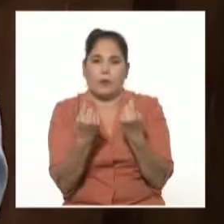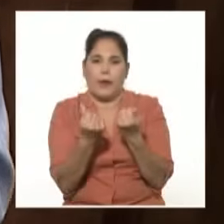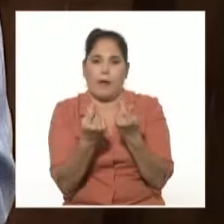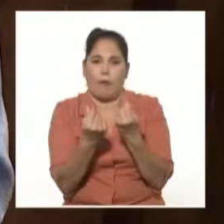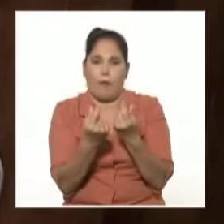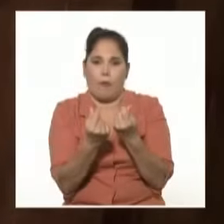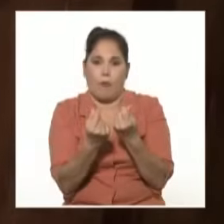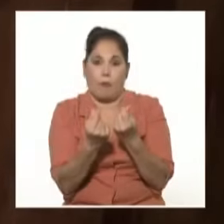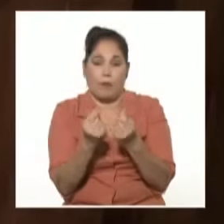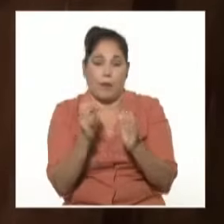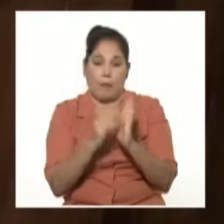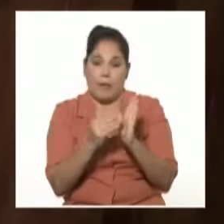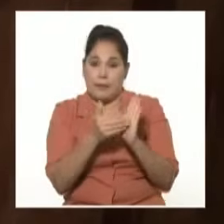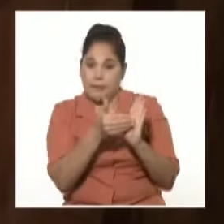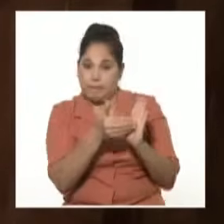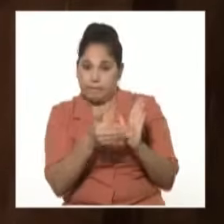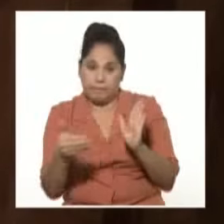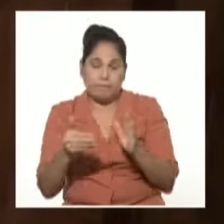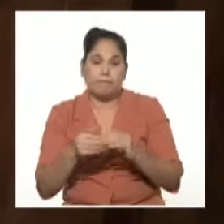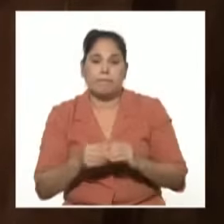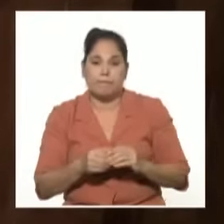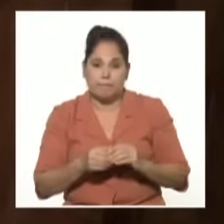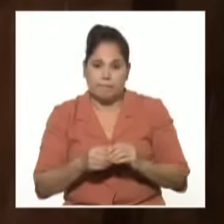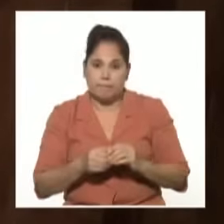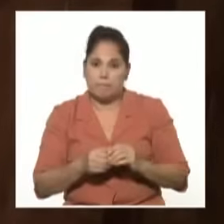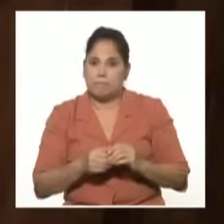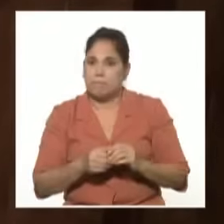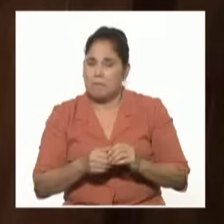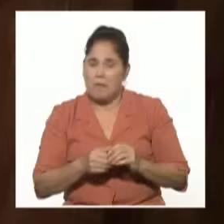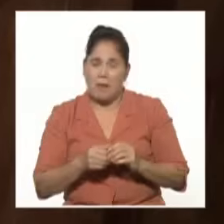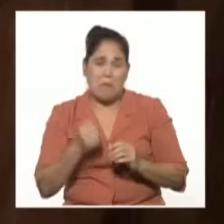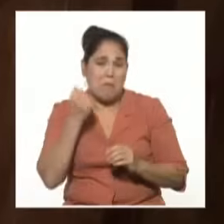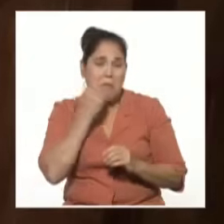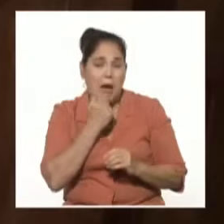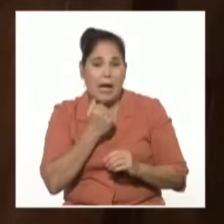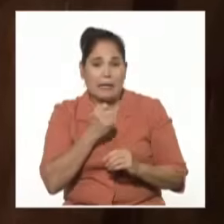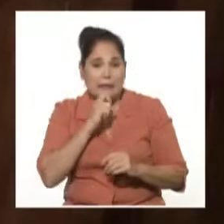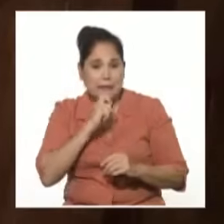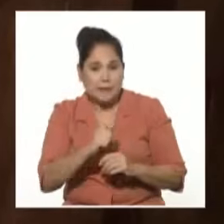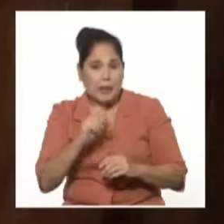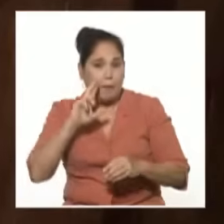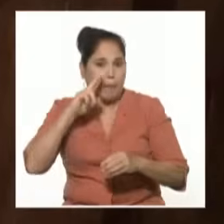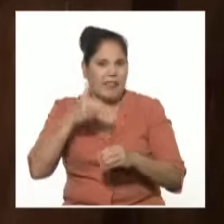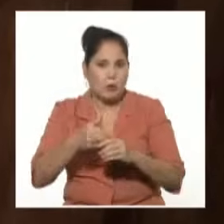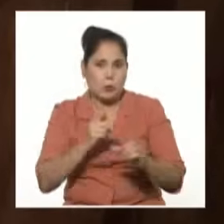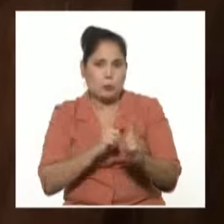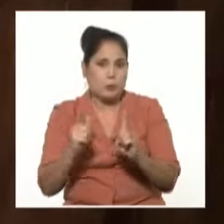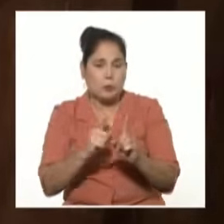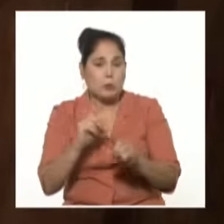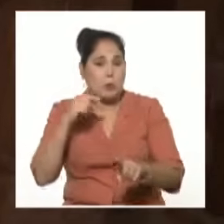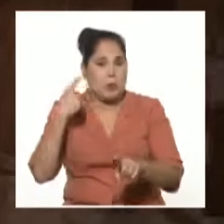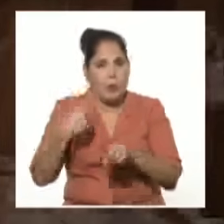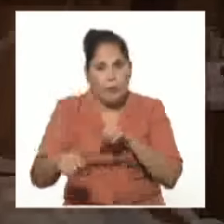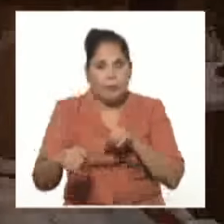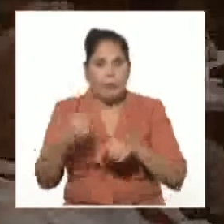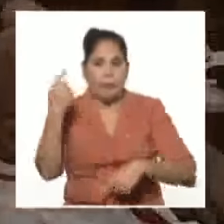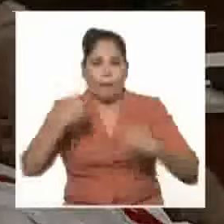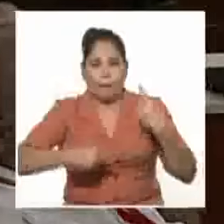los últimos meses, caracterizados por mayor persecución financiera, petrolera y de todo tipo contra